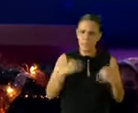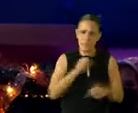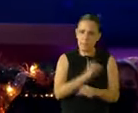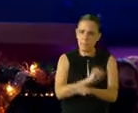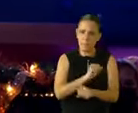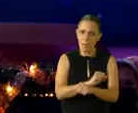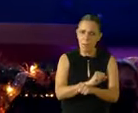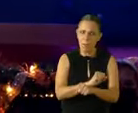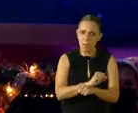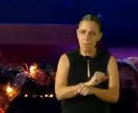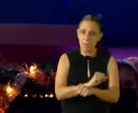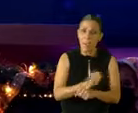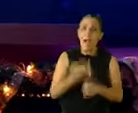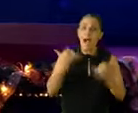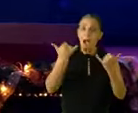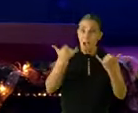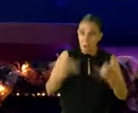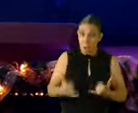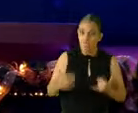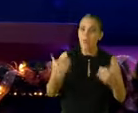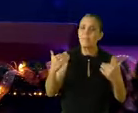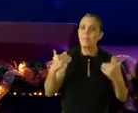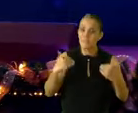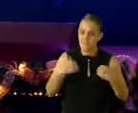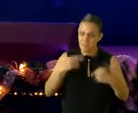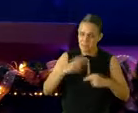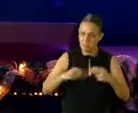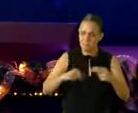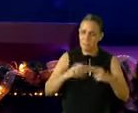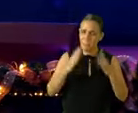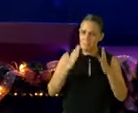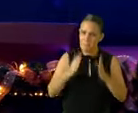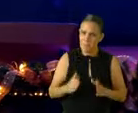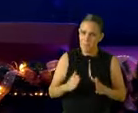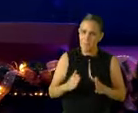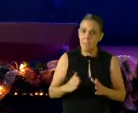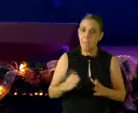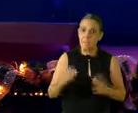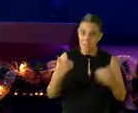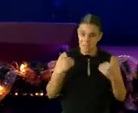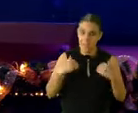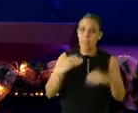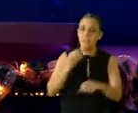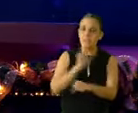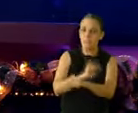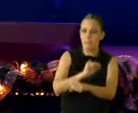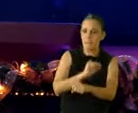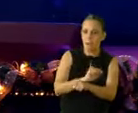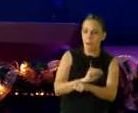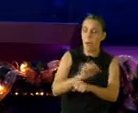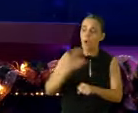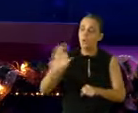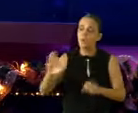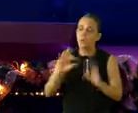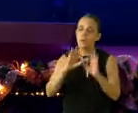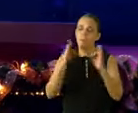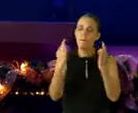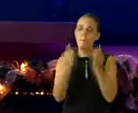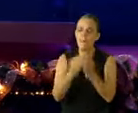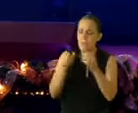familia está bendecida. Dice, yo no creí en esto, pero ahora aprendí que esto es más serio de lo que yo